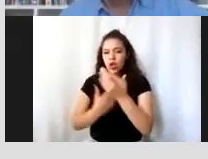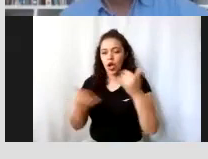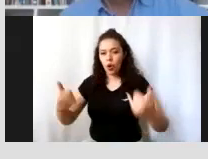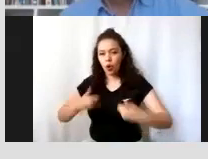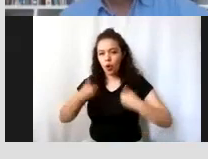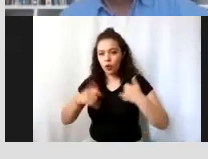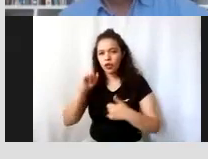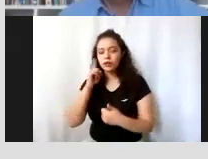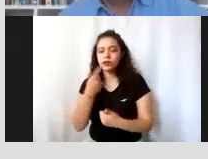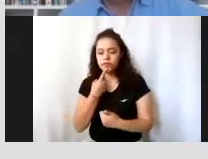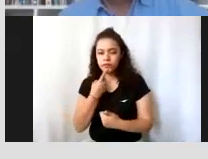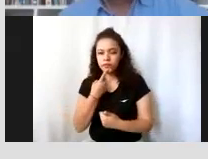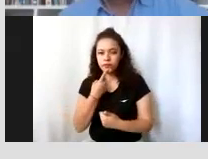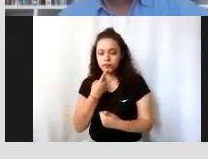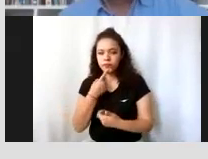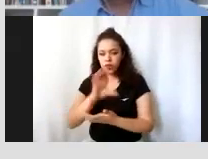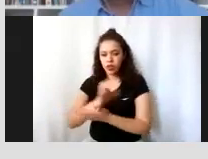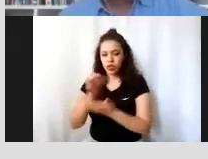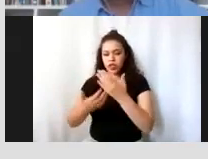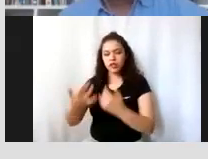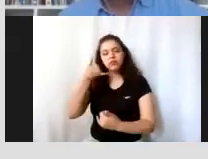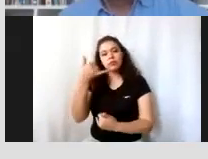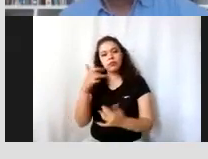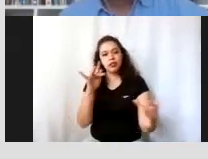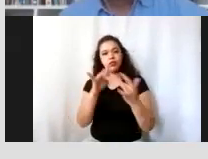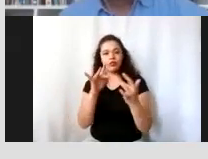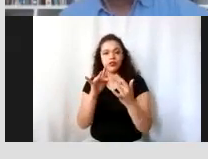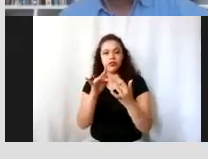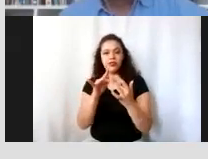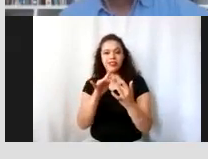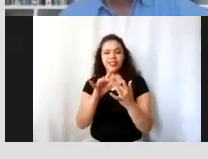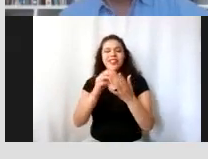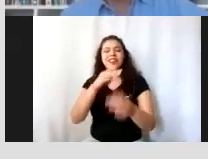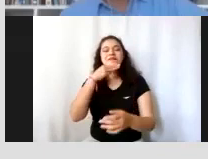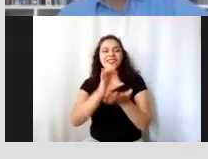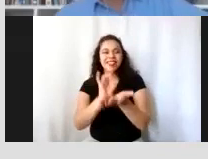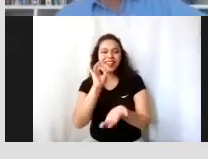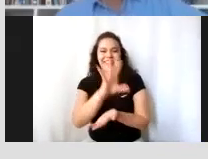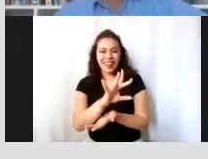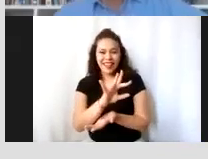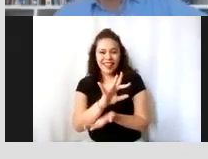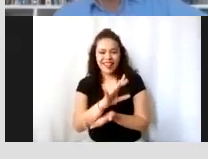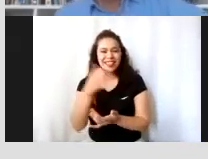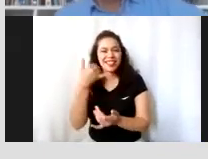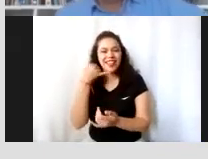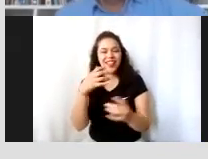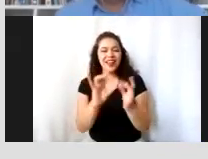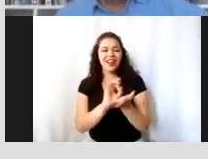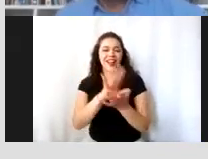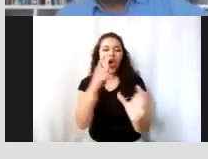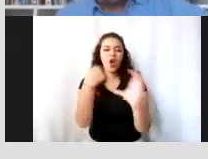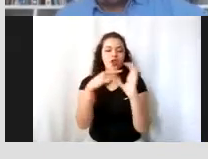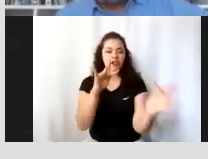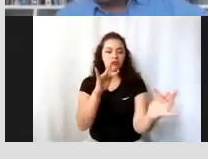sordos. Se les habla o se les contacta, o se les manda un mensaje por celular o por correo, o se